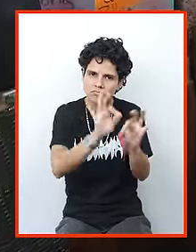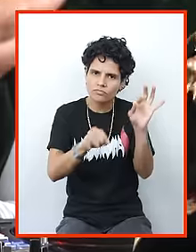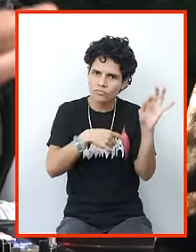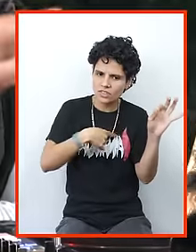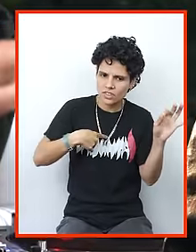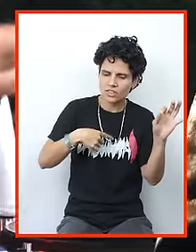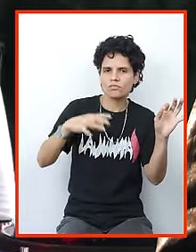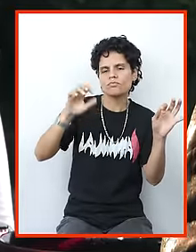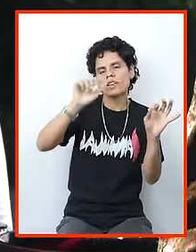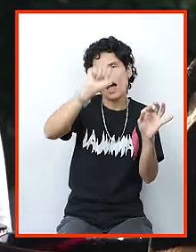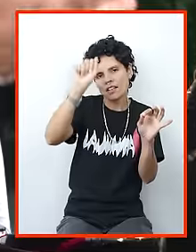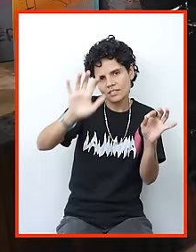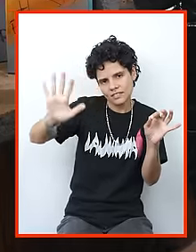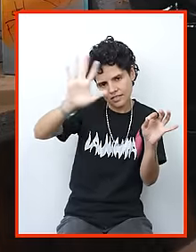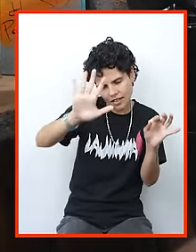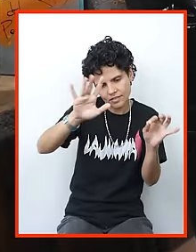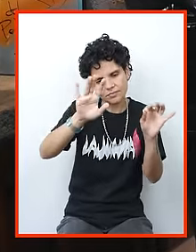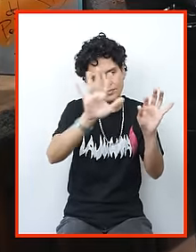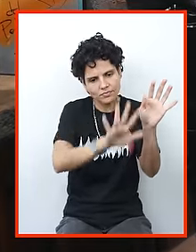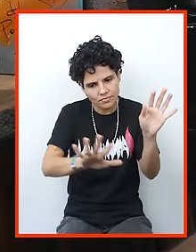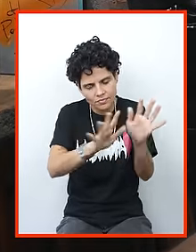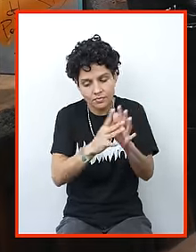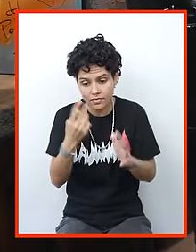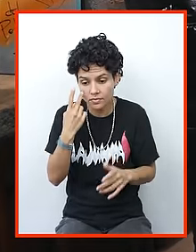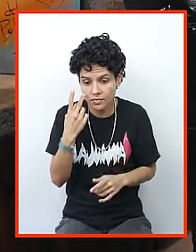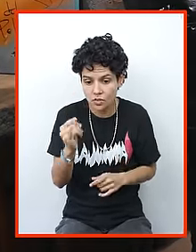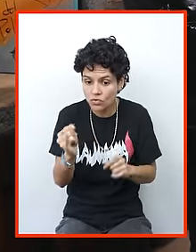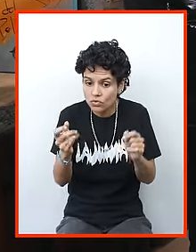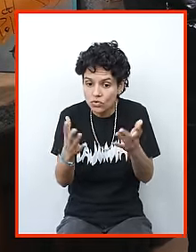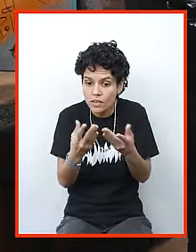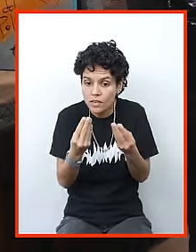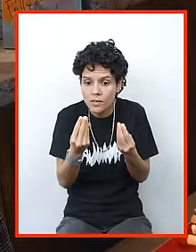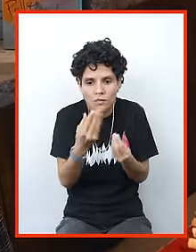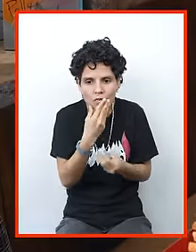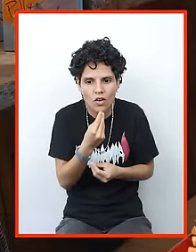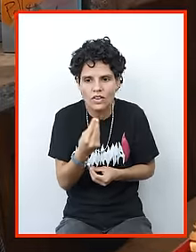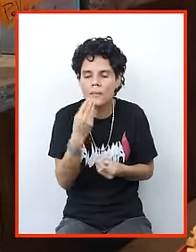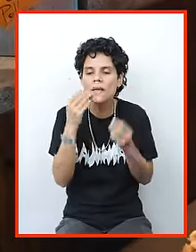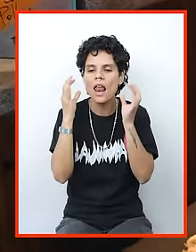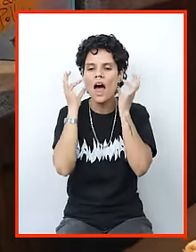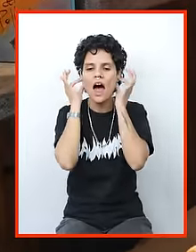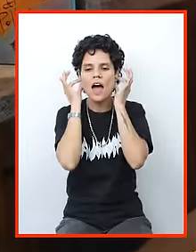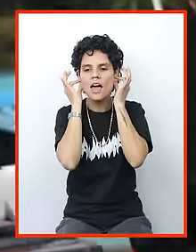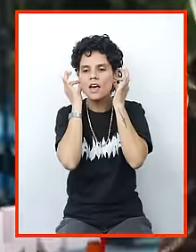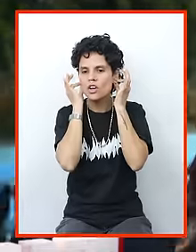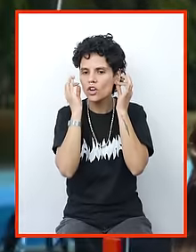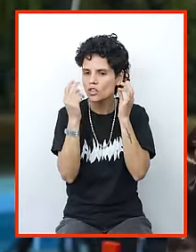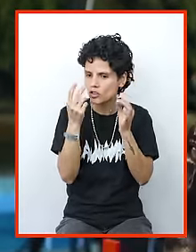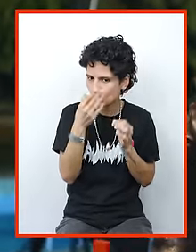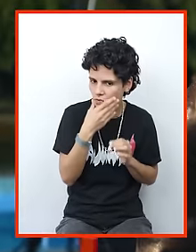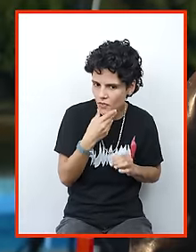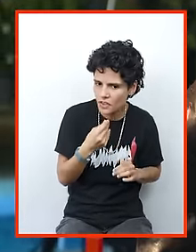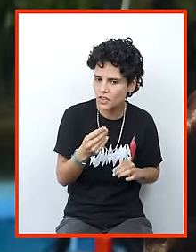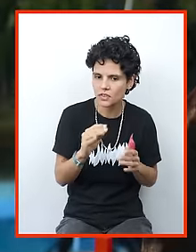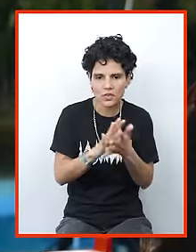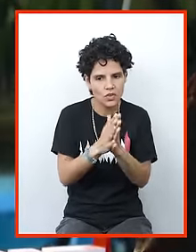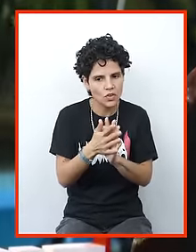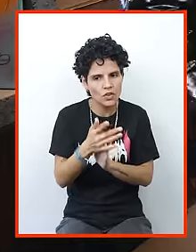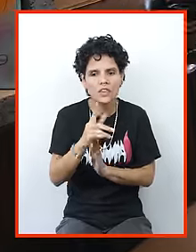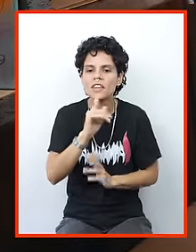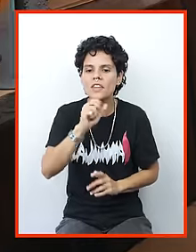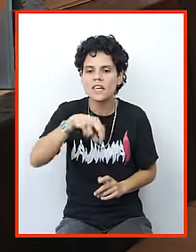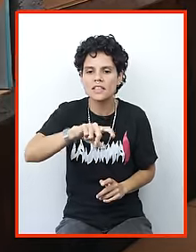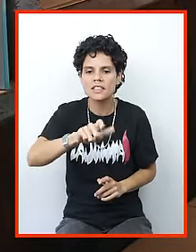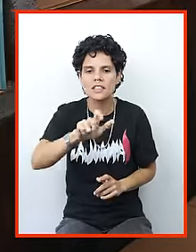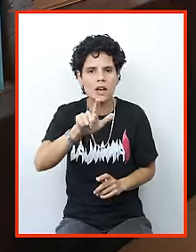¿eh? ¿Cómo estamos? Buena, buena. La capa, la bata de Tangero. Ahí va a estar los aritos igual. Los aritos. ¿Cómo estamos?